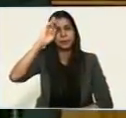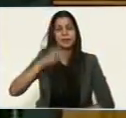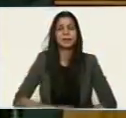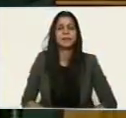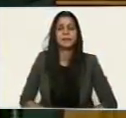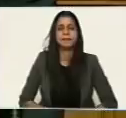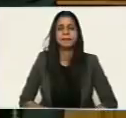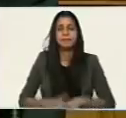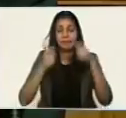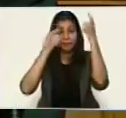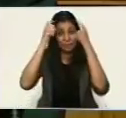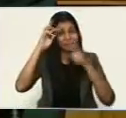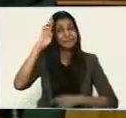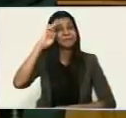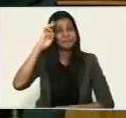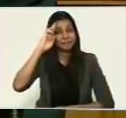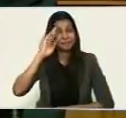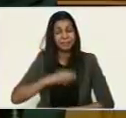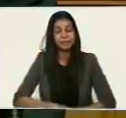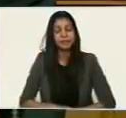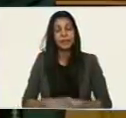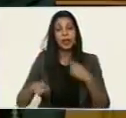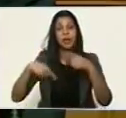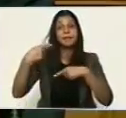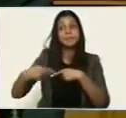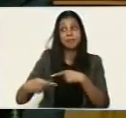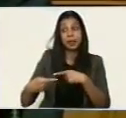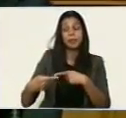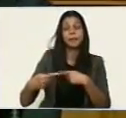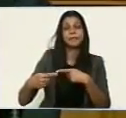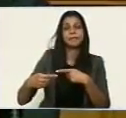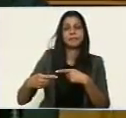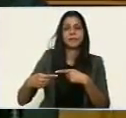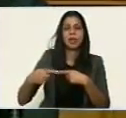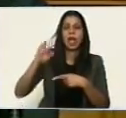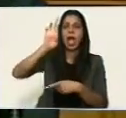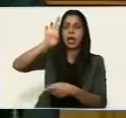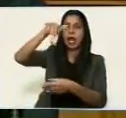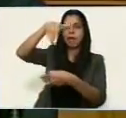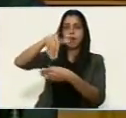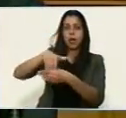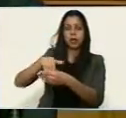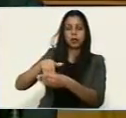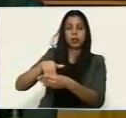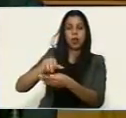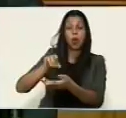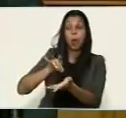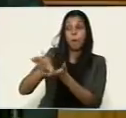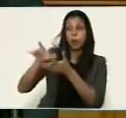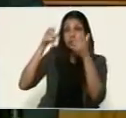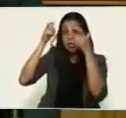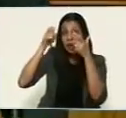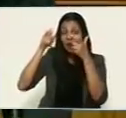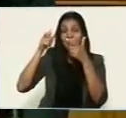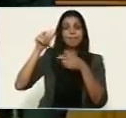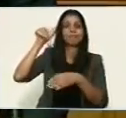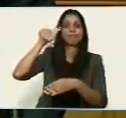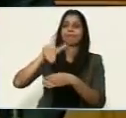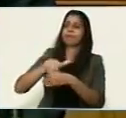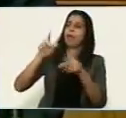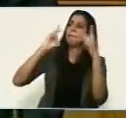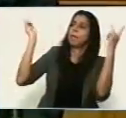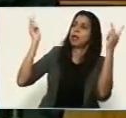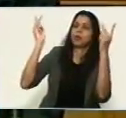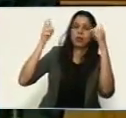Tuvo razón Chávez. Luego de eso vino aquel referéndum victorioso, el comandante, el referéndum del